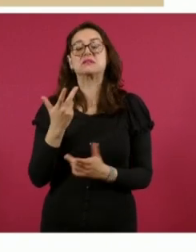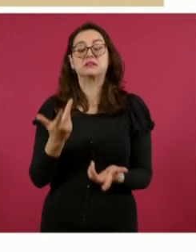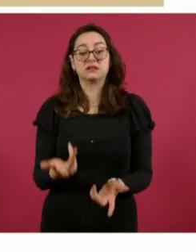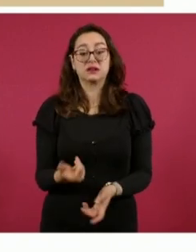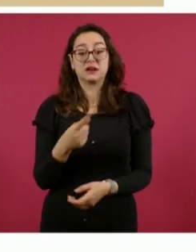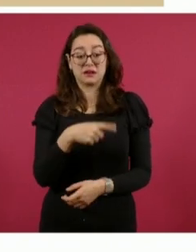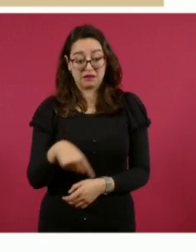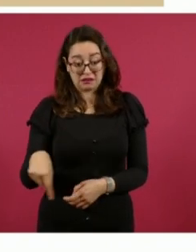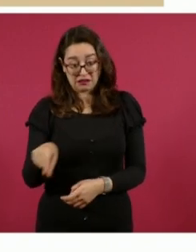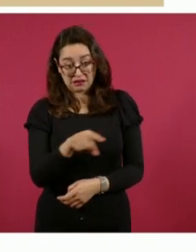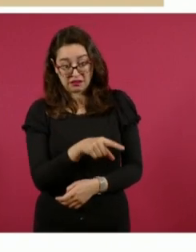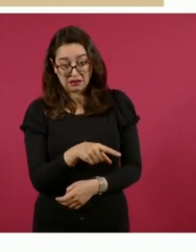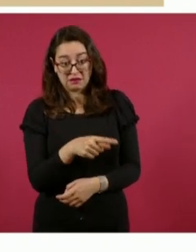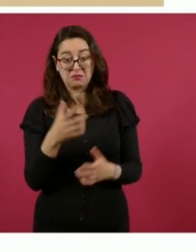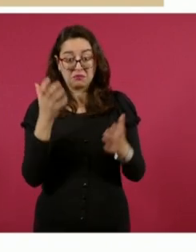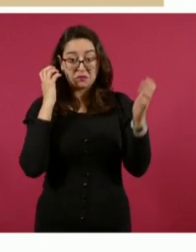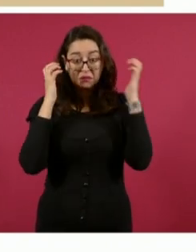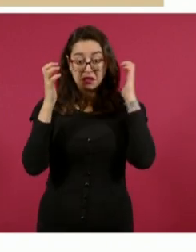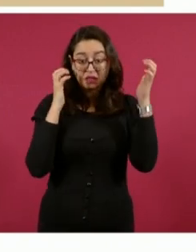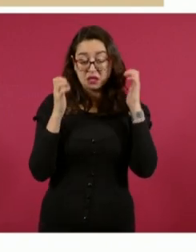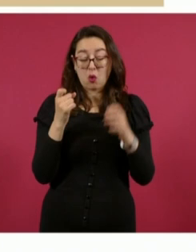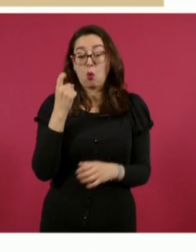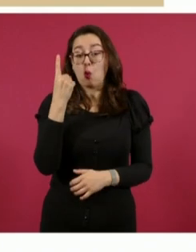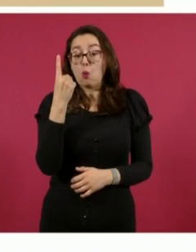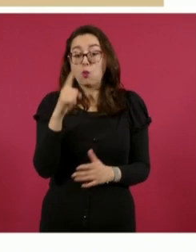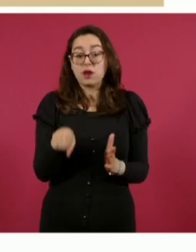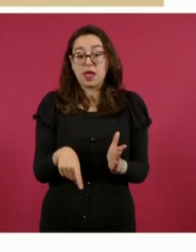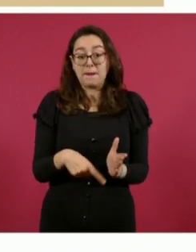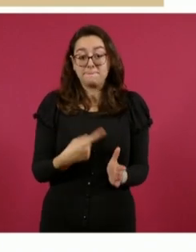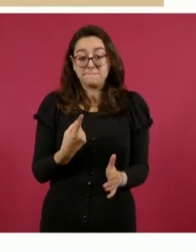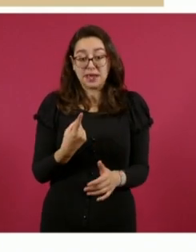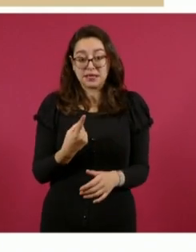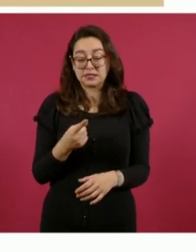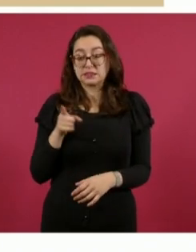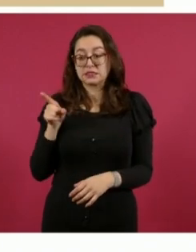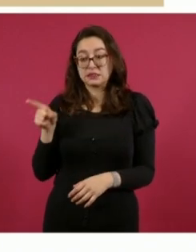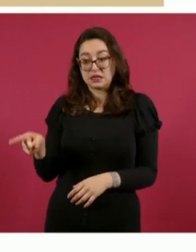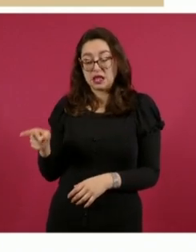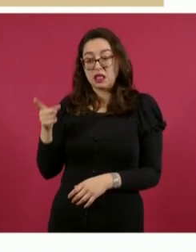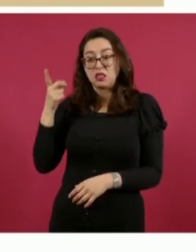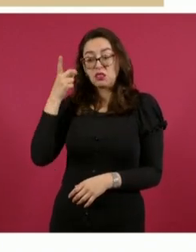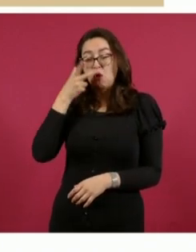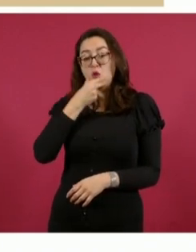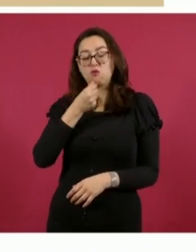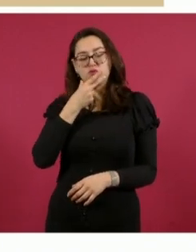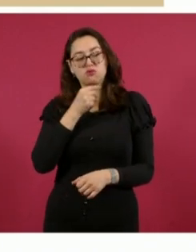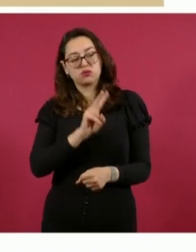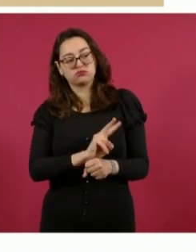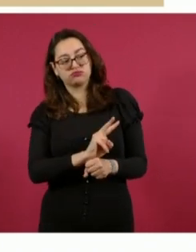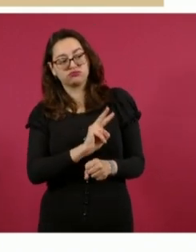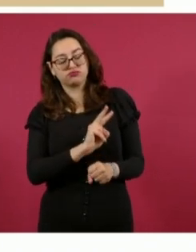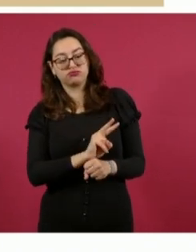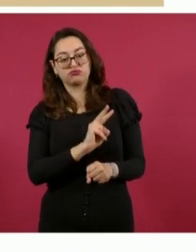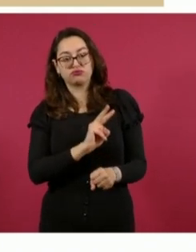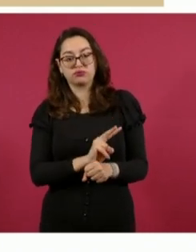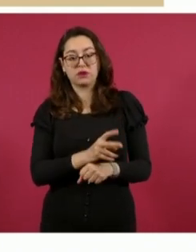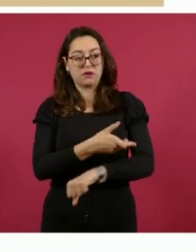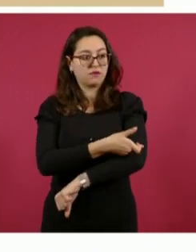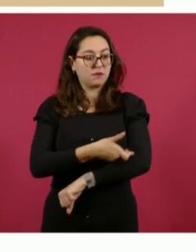tenían derecho a bañarse una vez a la semana frente a su pastor y se les prohibía tener contacto con sus